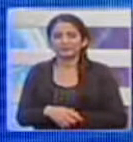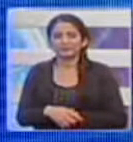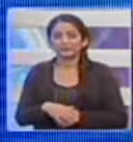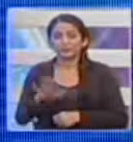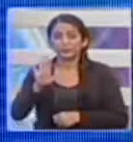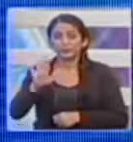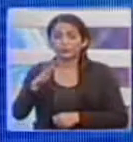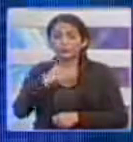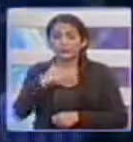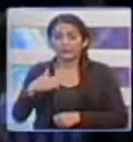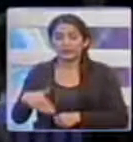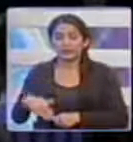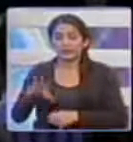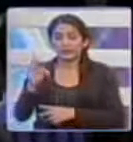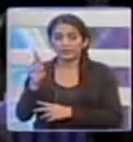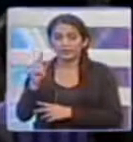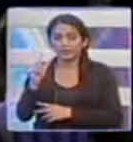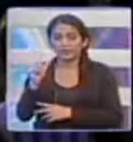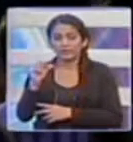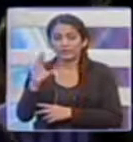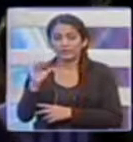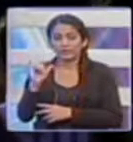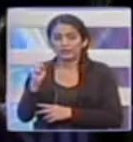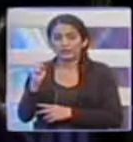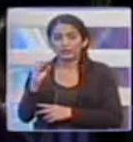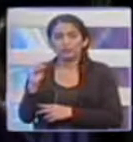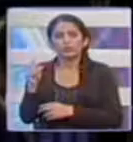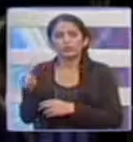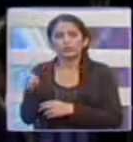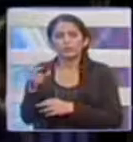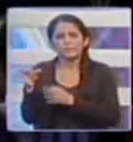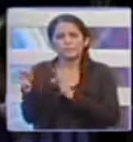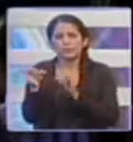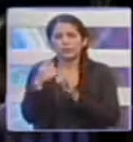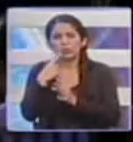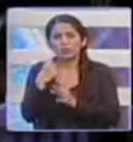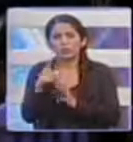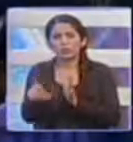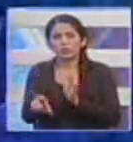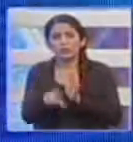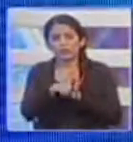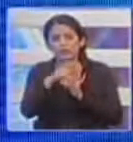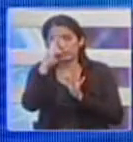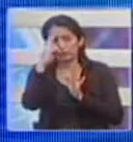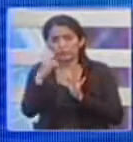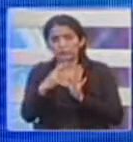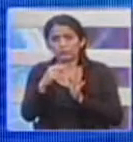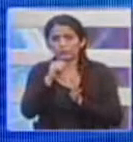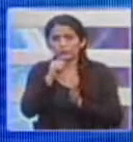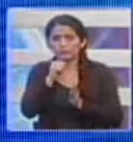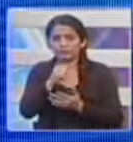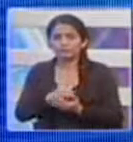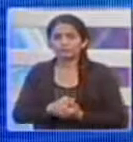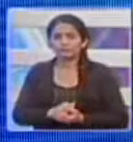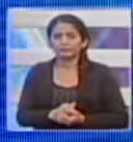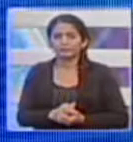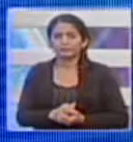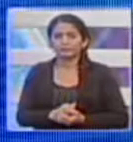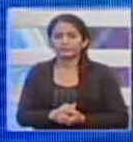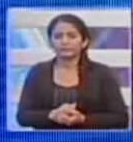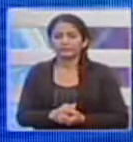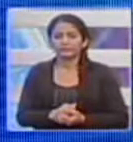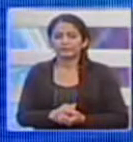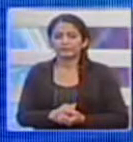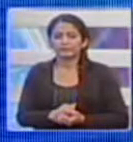presidente Francisco Alarcón se refiera a una falta de seguridad jurídica para atraer la inversión extranjera. ¿Pero cómo puede haber confianza si lo